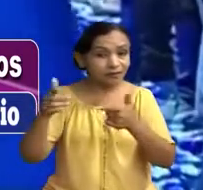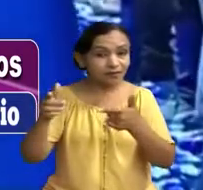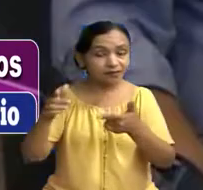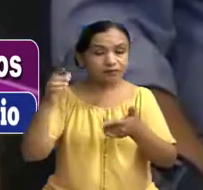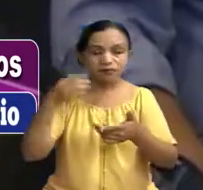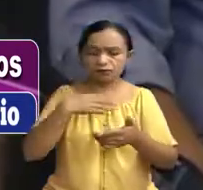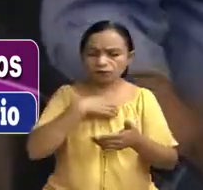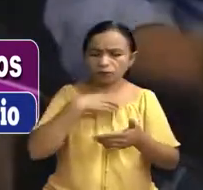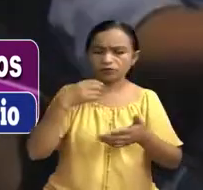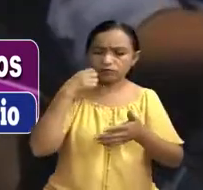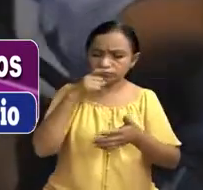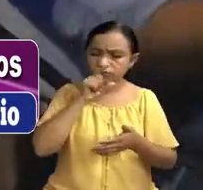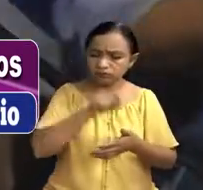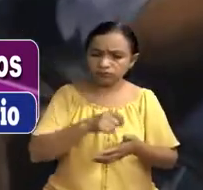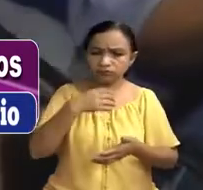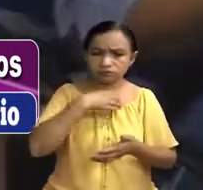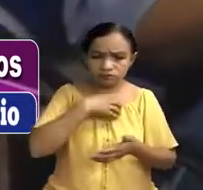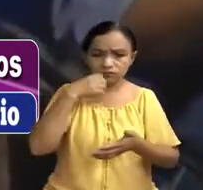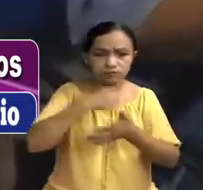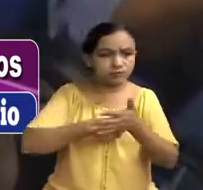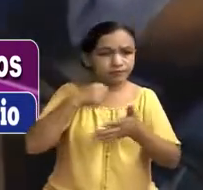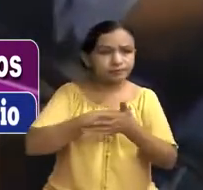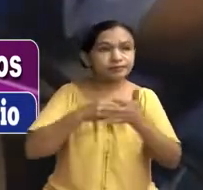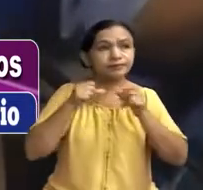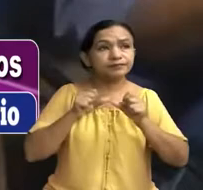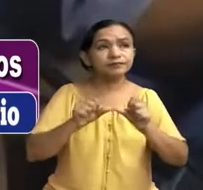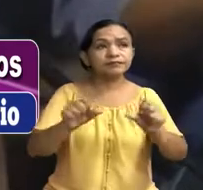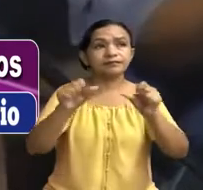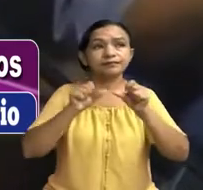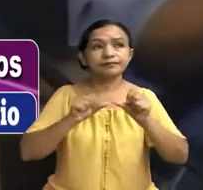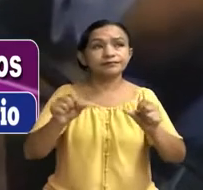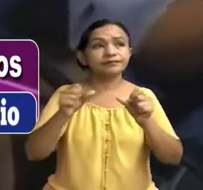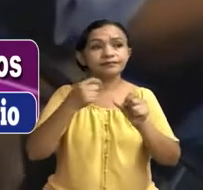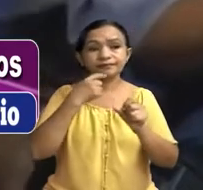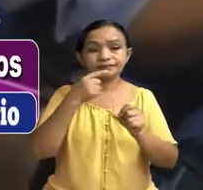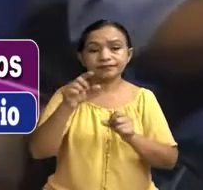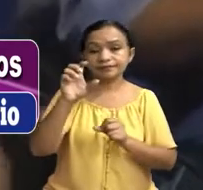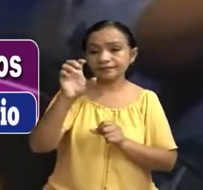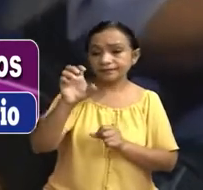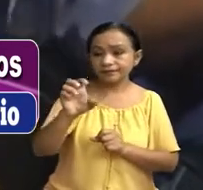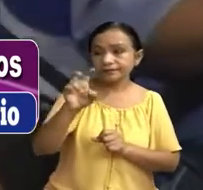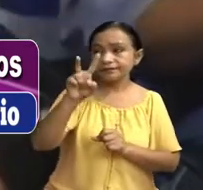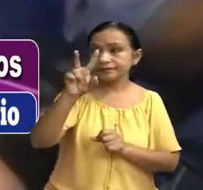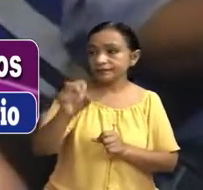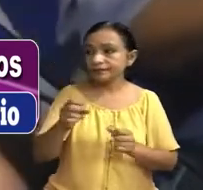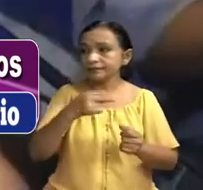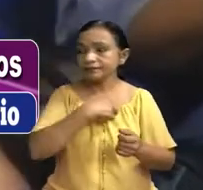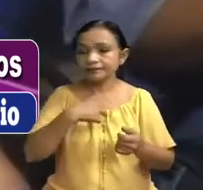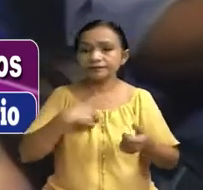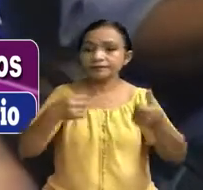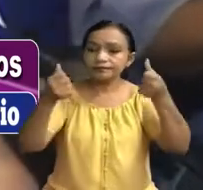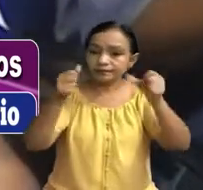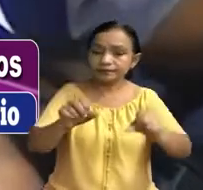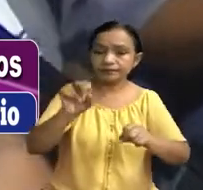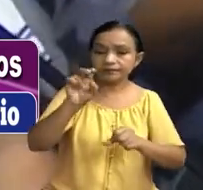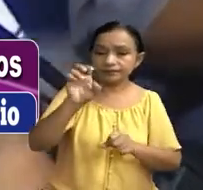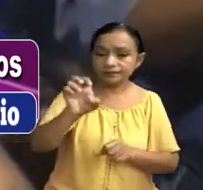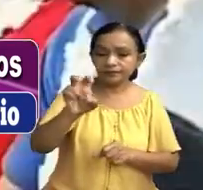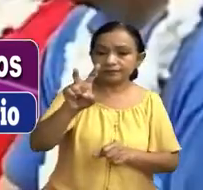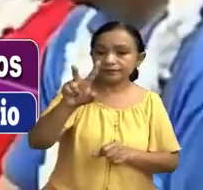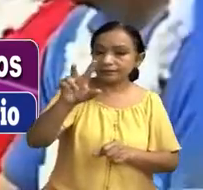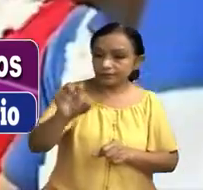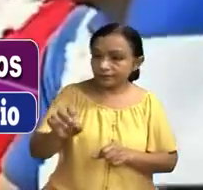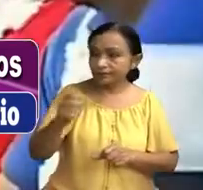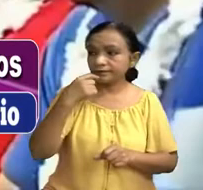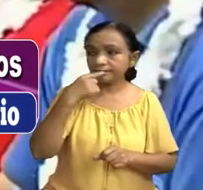defensa de la identidad cultural de los pueblos originarios, que la reivindica Evo, que la consolida Evo, y ahí está planteada. Porque,